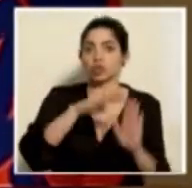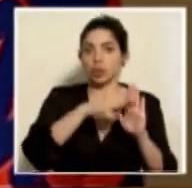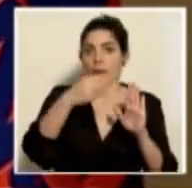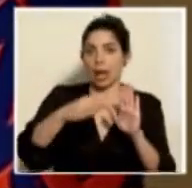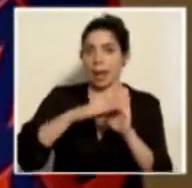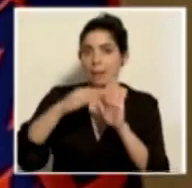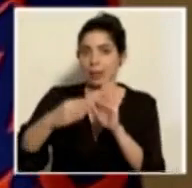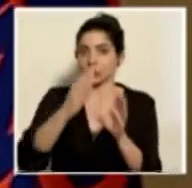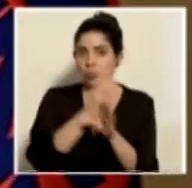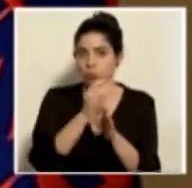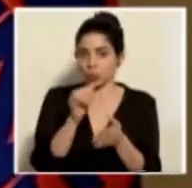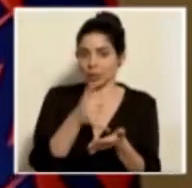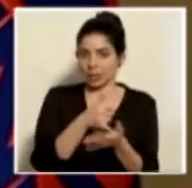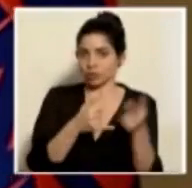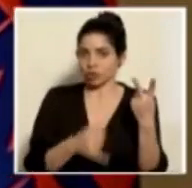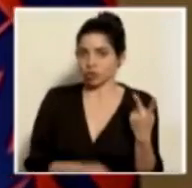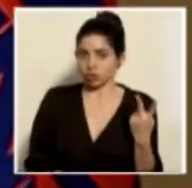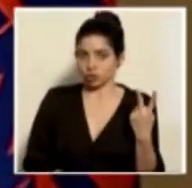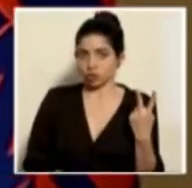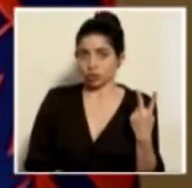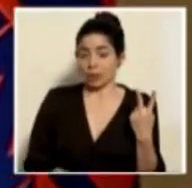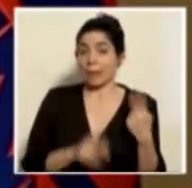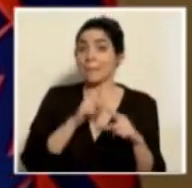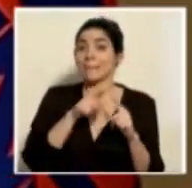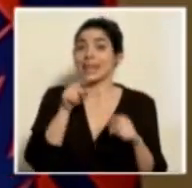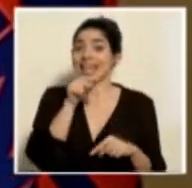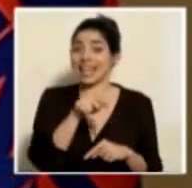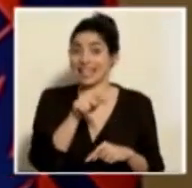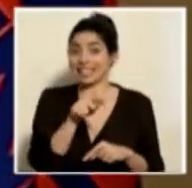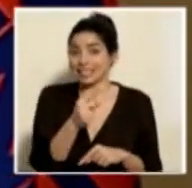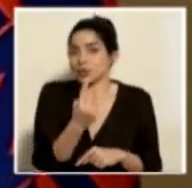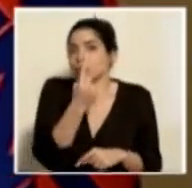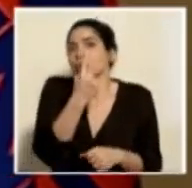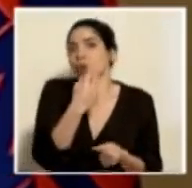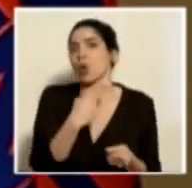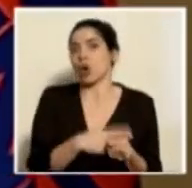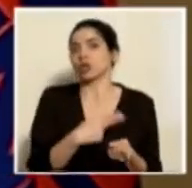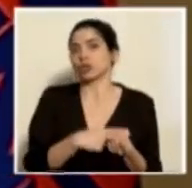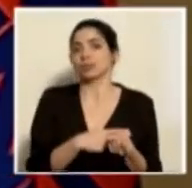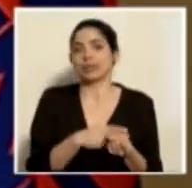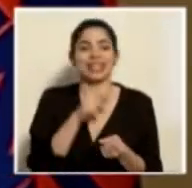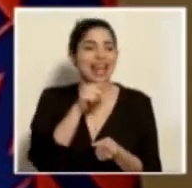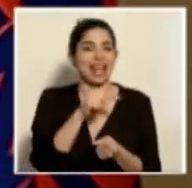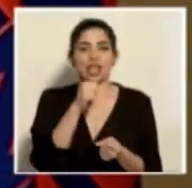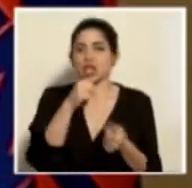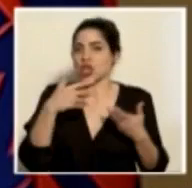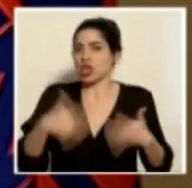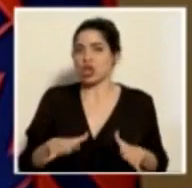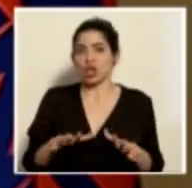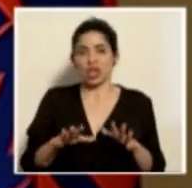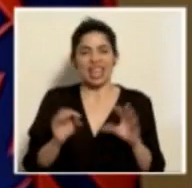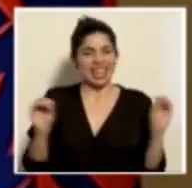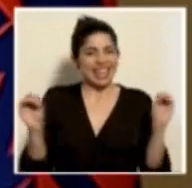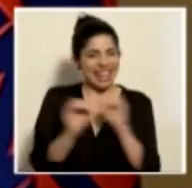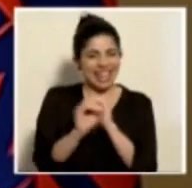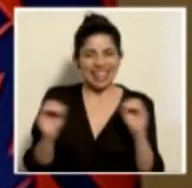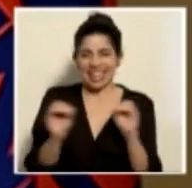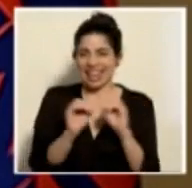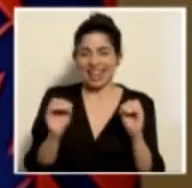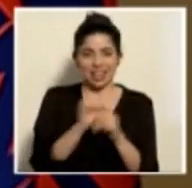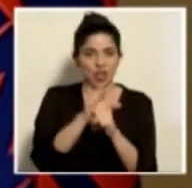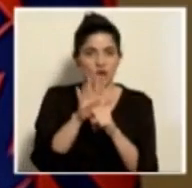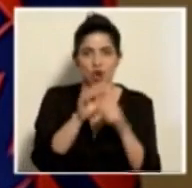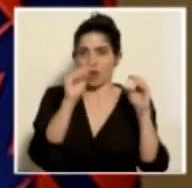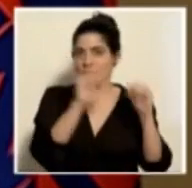UCI, pero este es precisamente uno de esos hospitales que no queremos que atienda pacientes